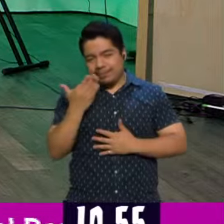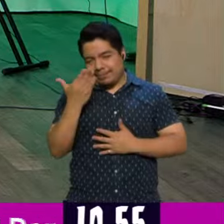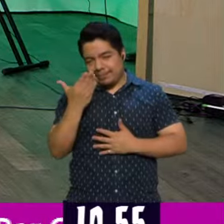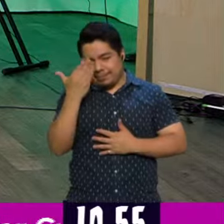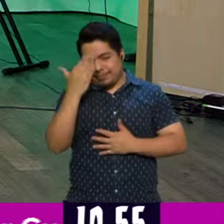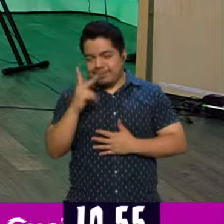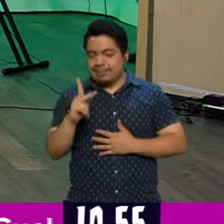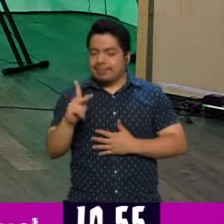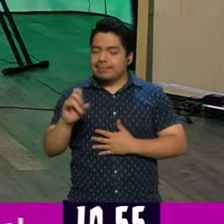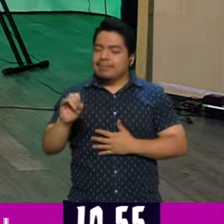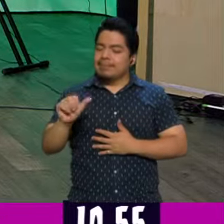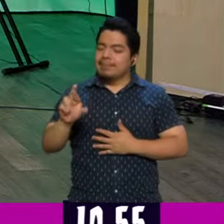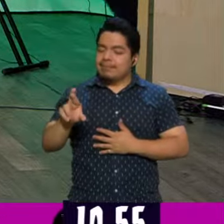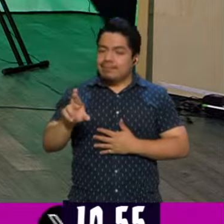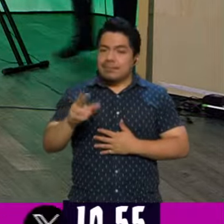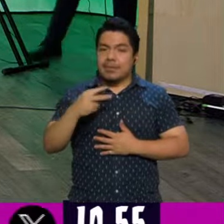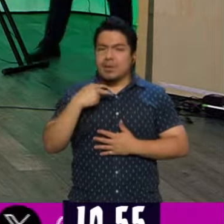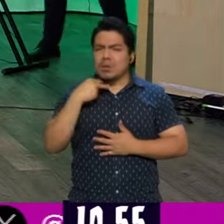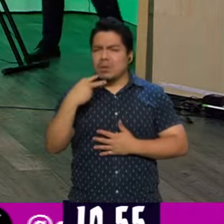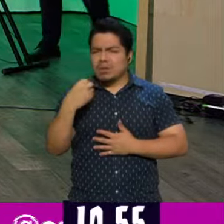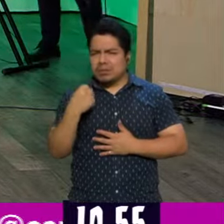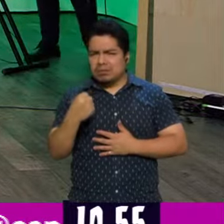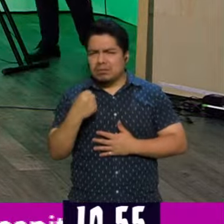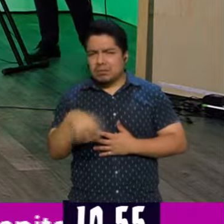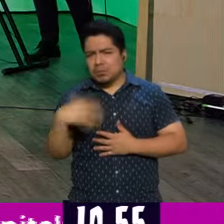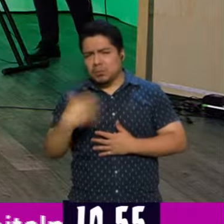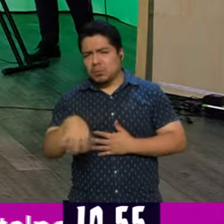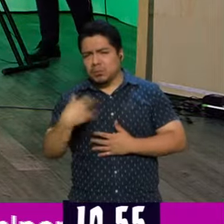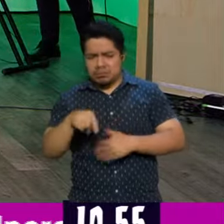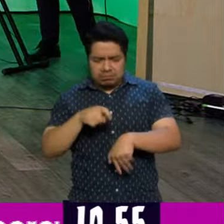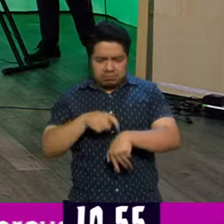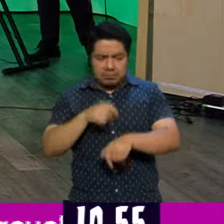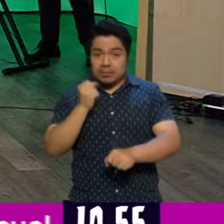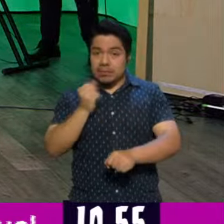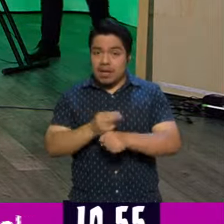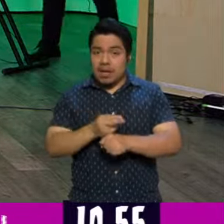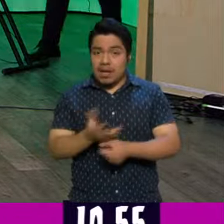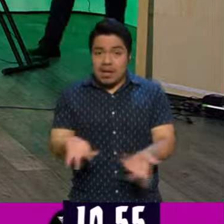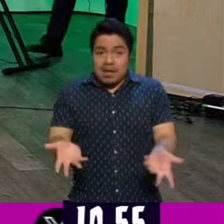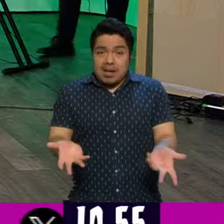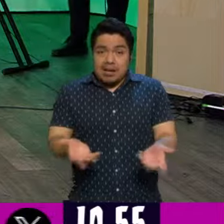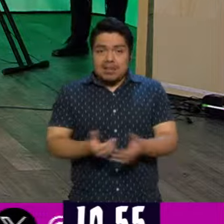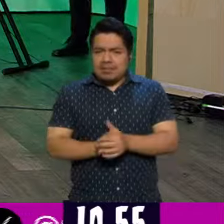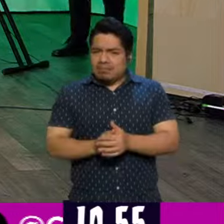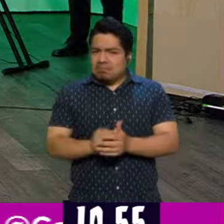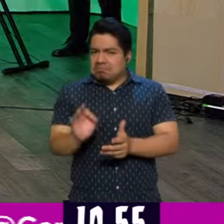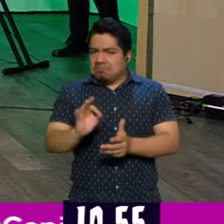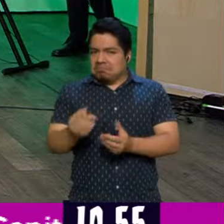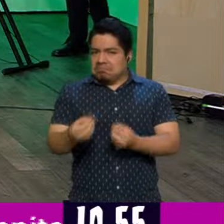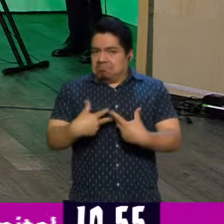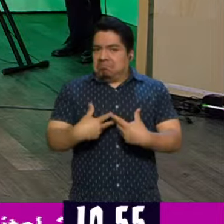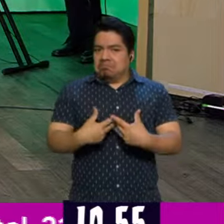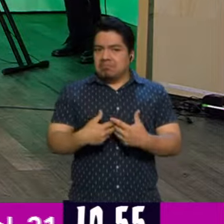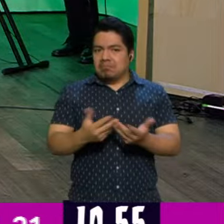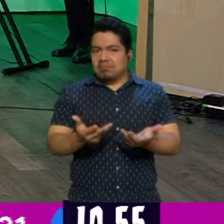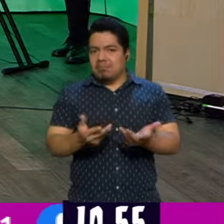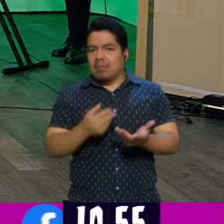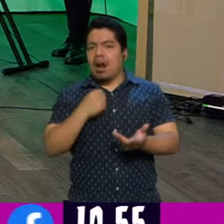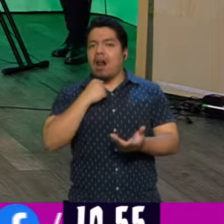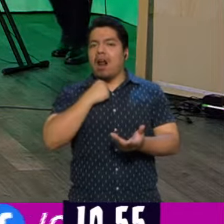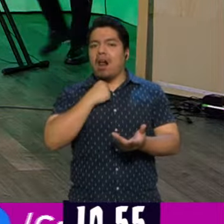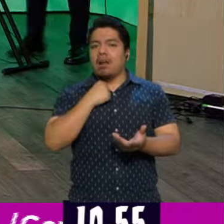Pilar Bollero. ¡Qué bozarrón y a estas horas, oiga! ¿Cómo está, maestra? ¡Qué bárbaro! ¿Le dieron qué? ¿Uno para hacer gárgaras